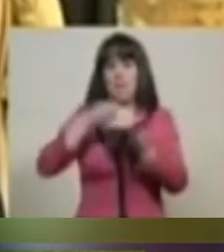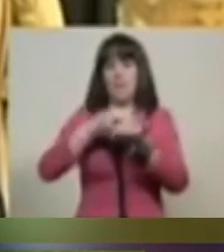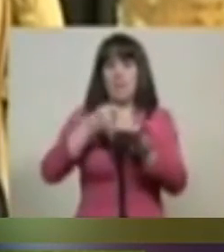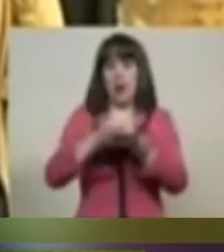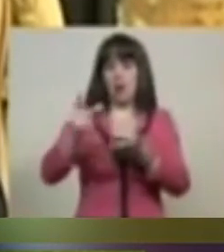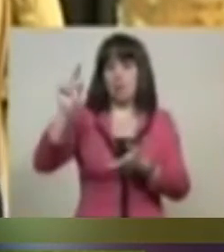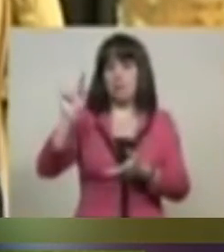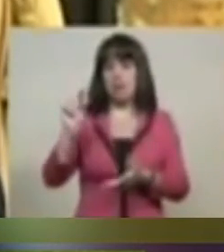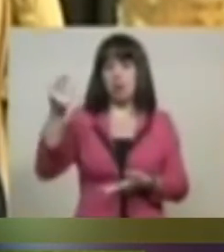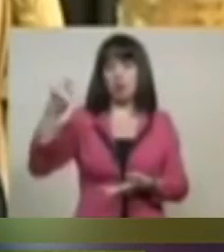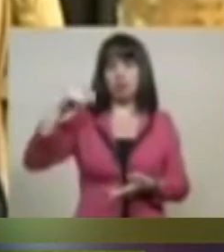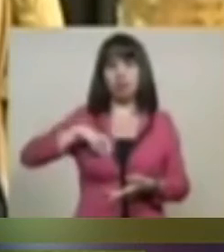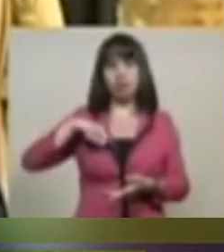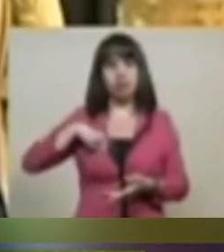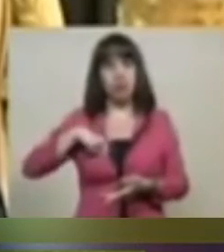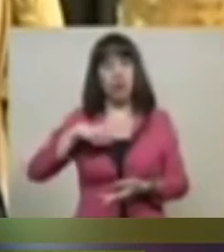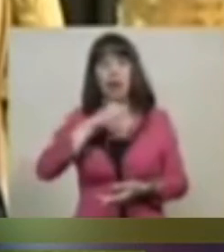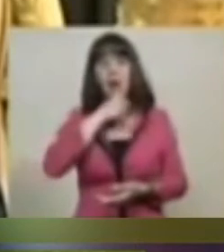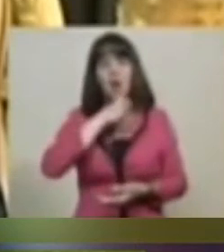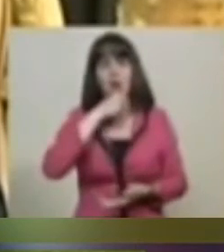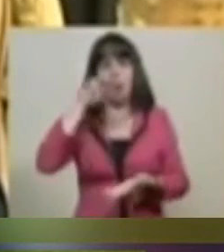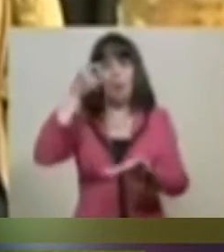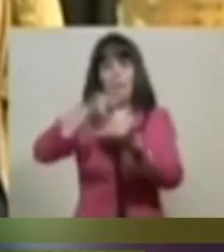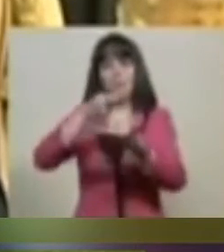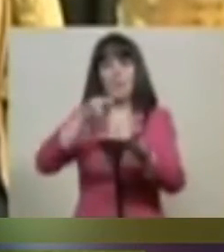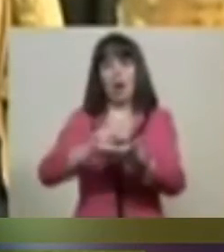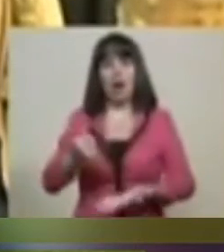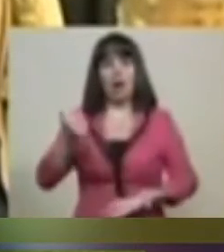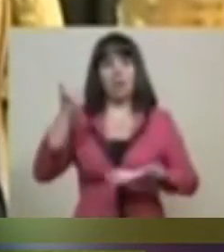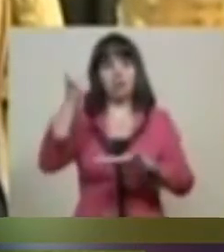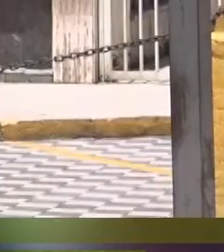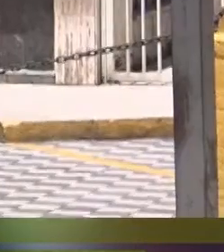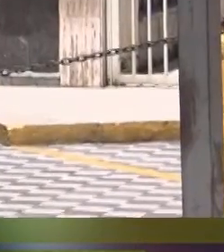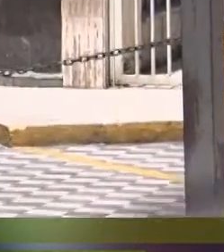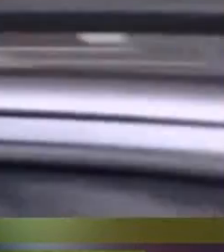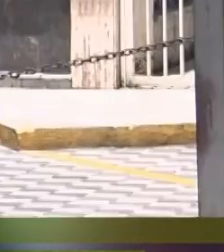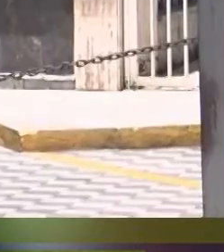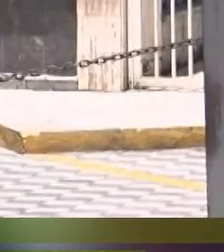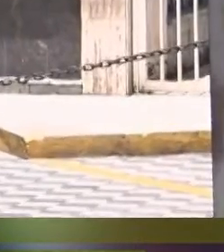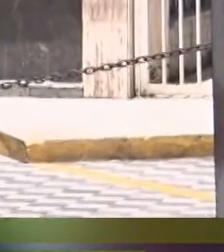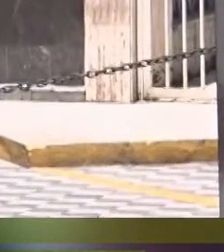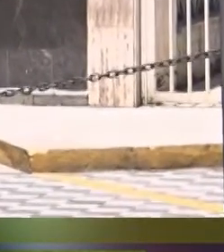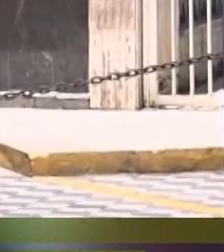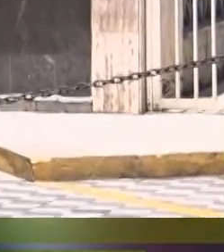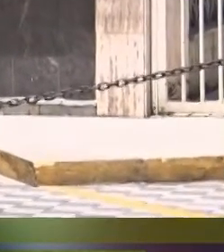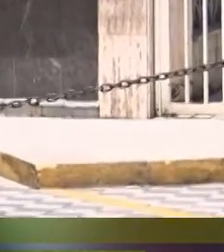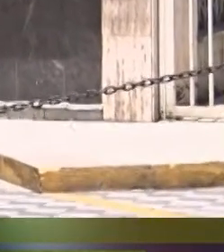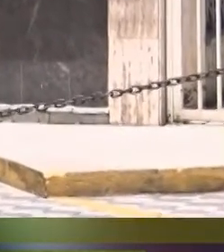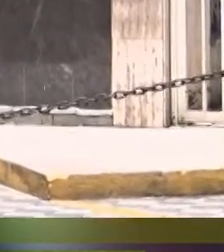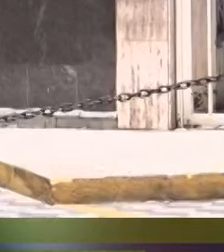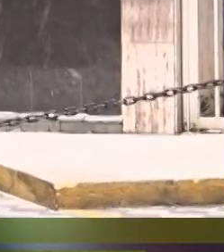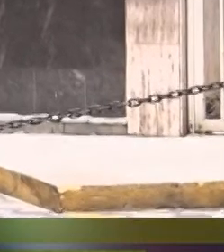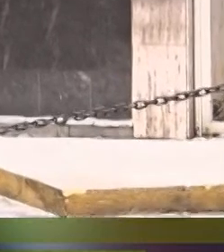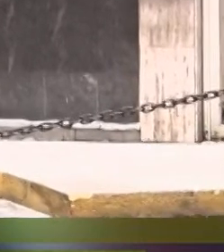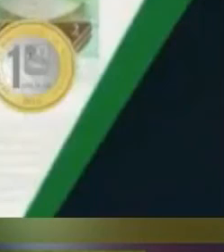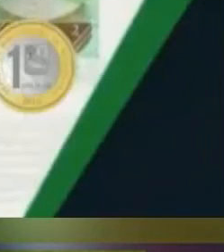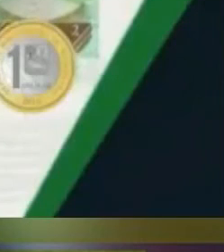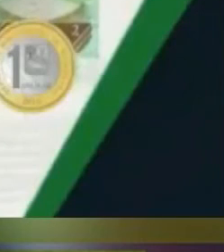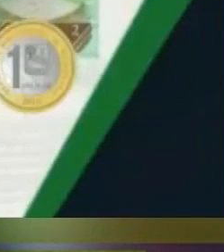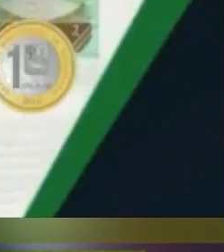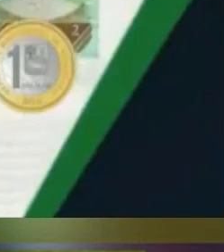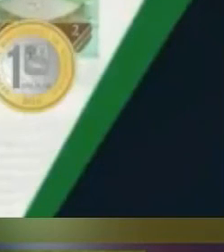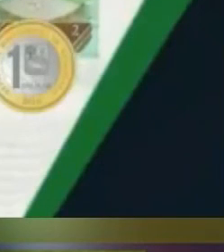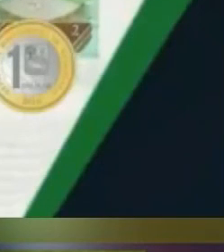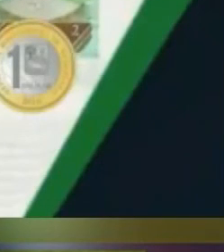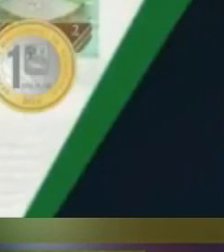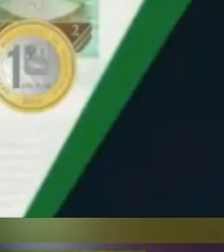americano, con un modelo que no funcione y que se eternice en el poder. Claro. Yo lo veo difícil y por eso creo que el rol